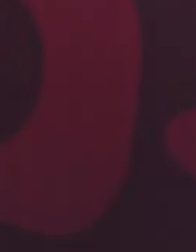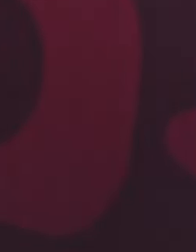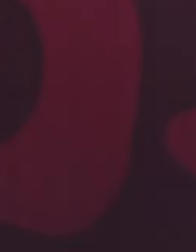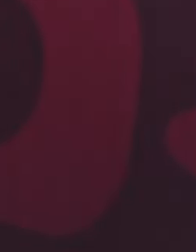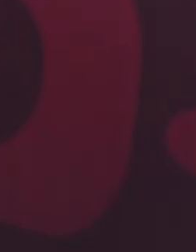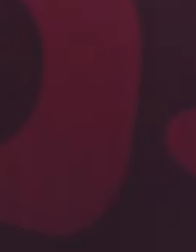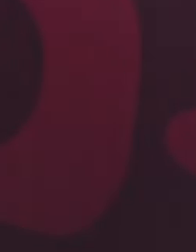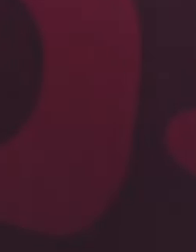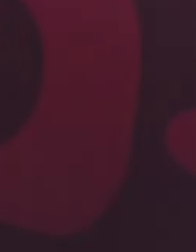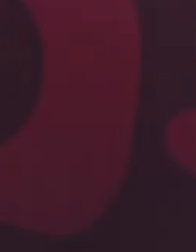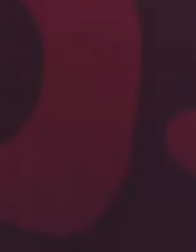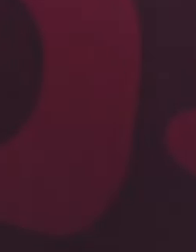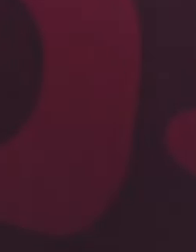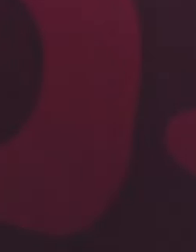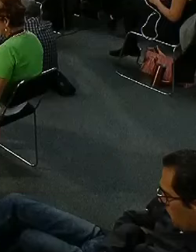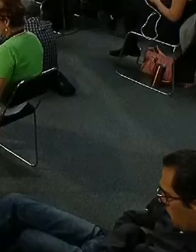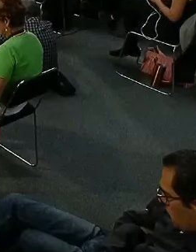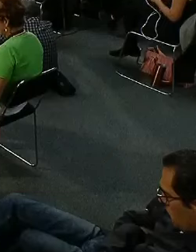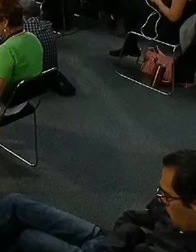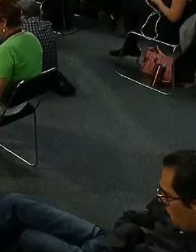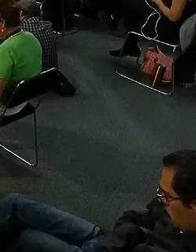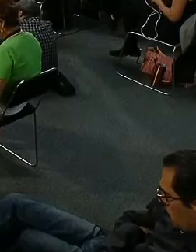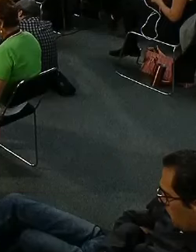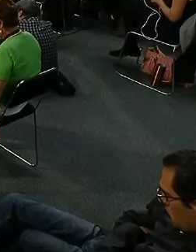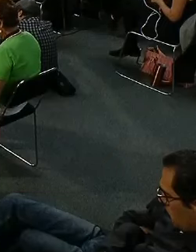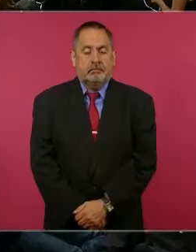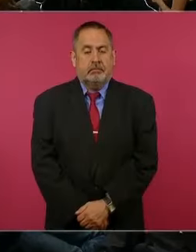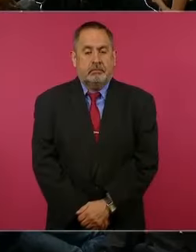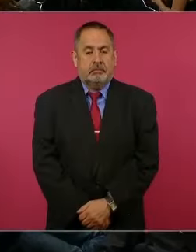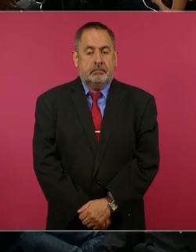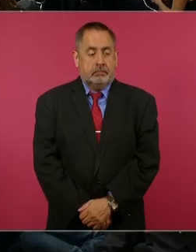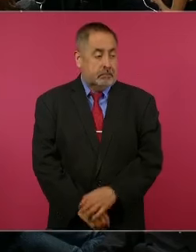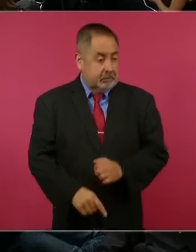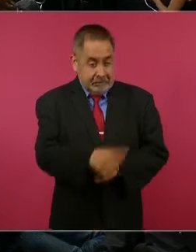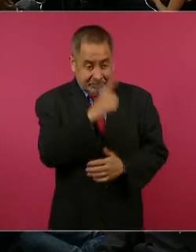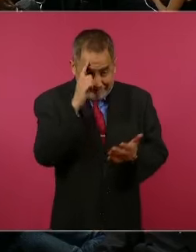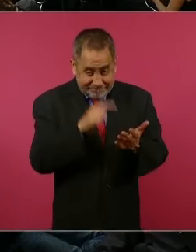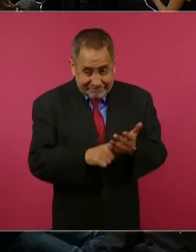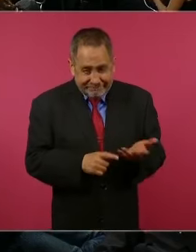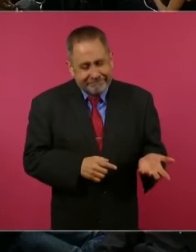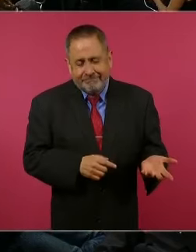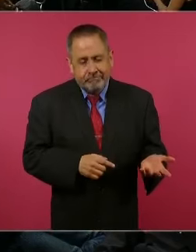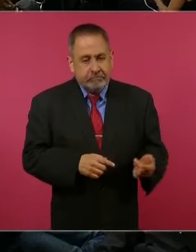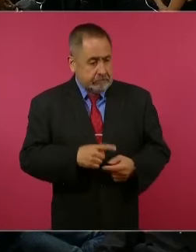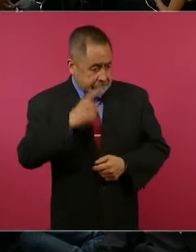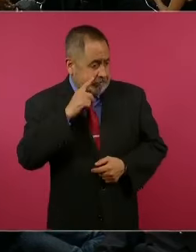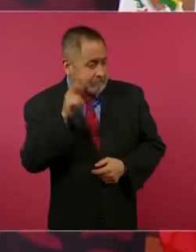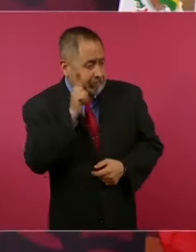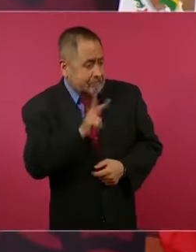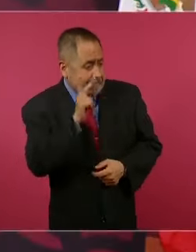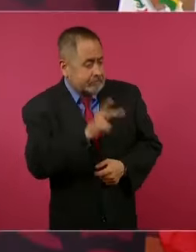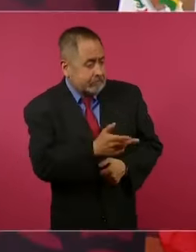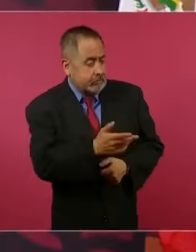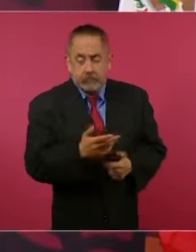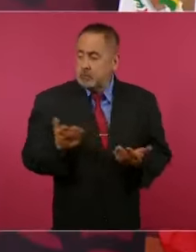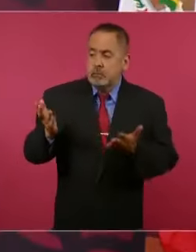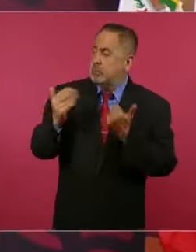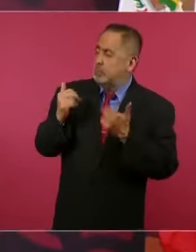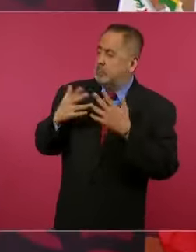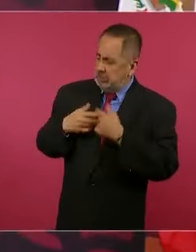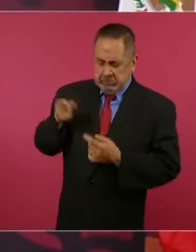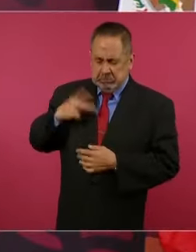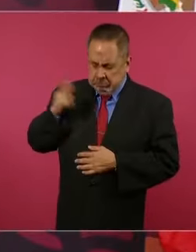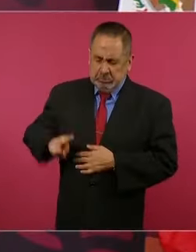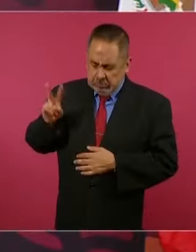adelante porque ese aunque se les pida prueba y no tenga de todas